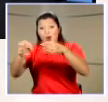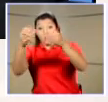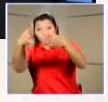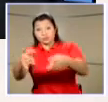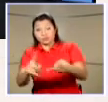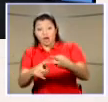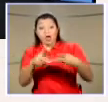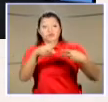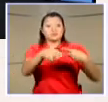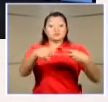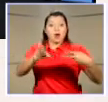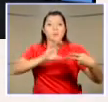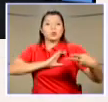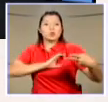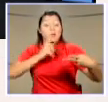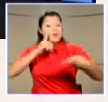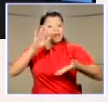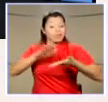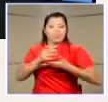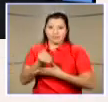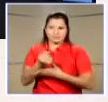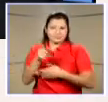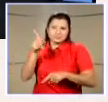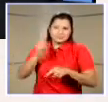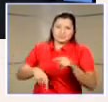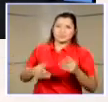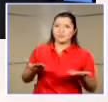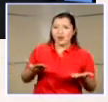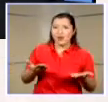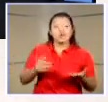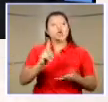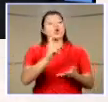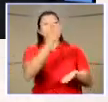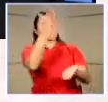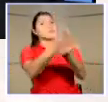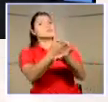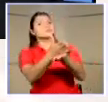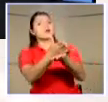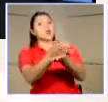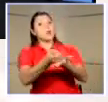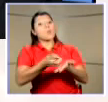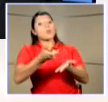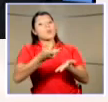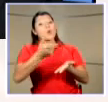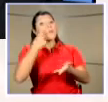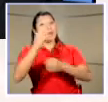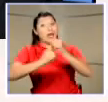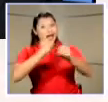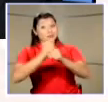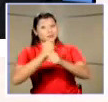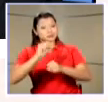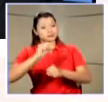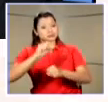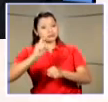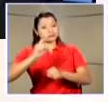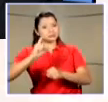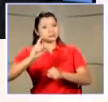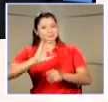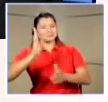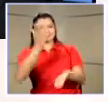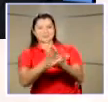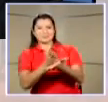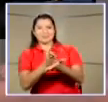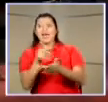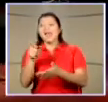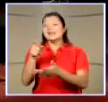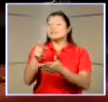todos los policías para bajar planilla. Eso no se puede. Hay que detener el aumento automático. Cuando usted empieza, porque estos programas vienen precarizándose